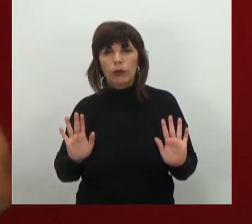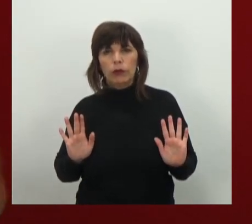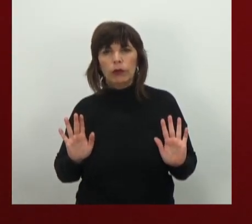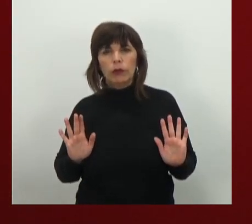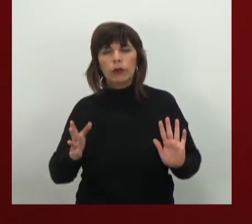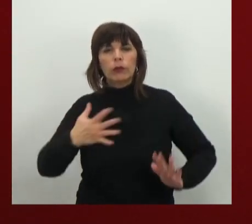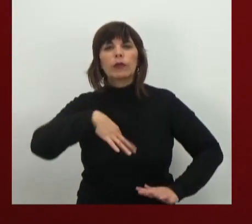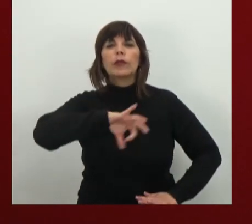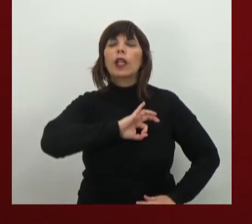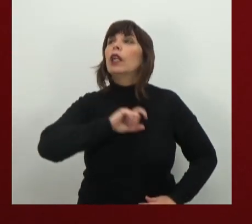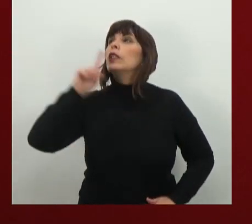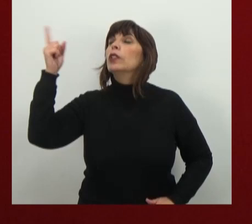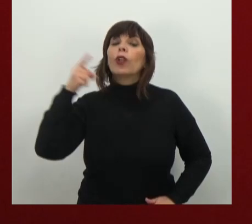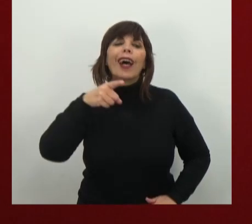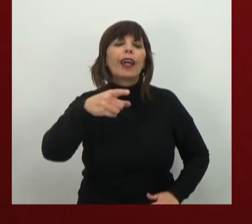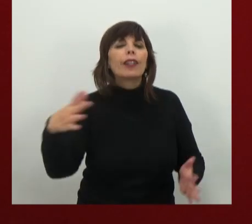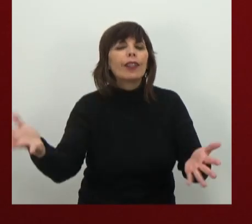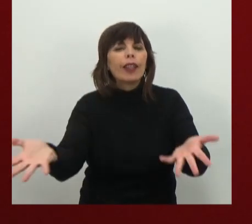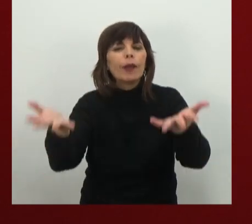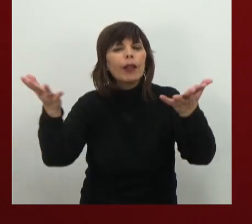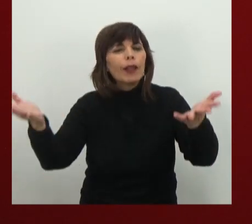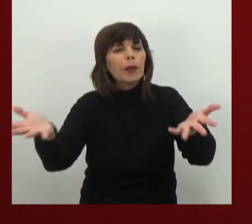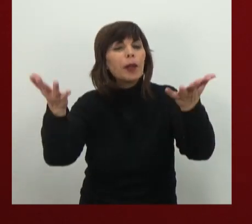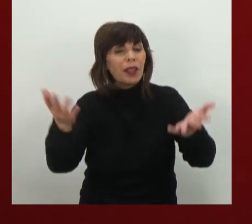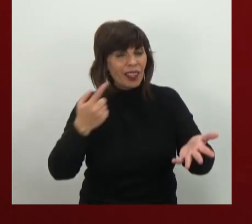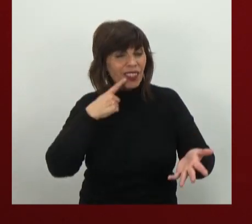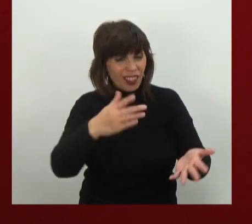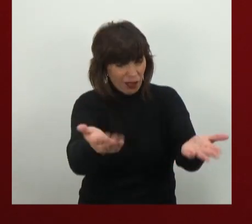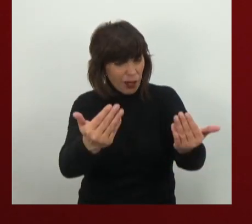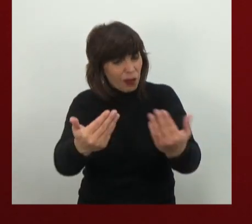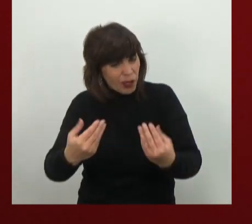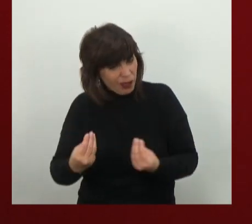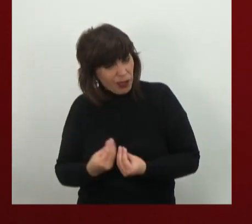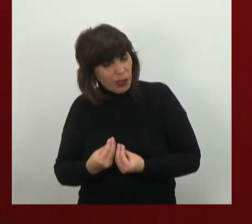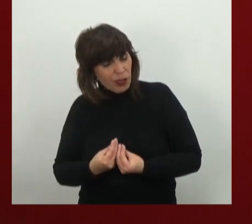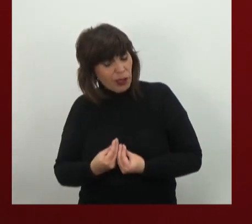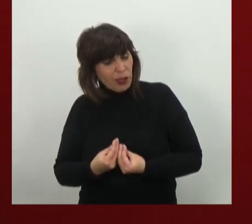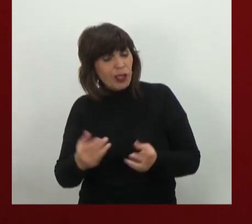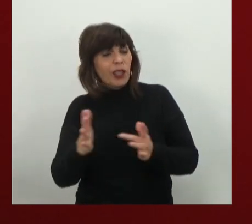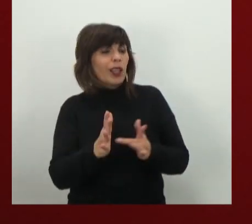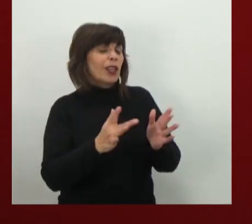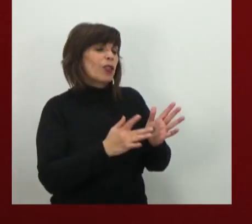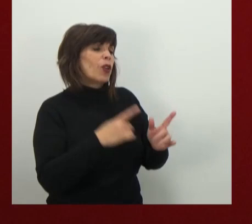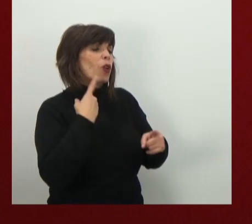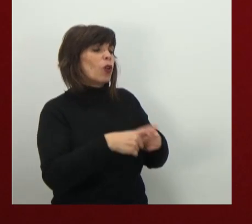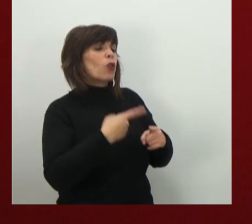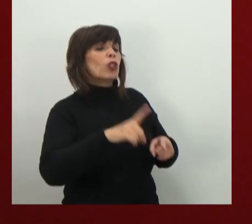el Señor te anima a acercarte a Él. Una cosa es necesaria, dijo Jesucristo, una